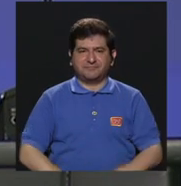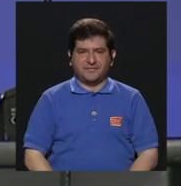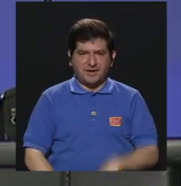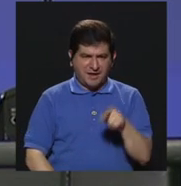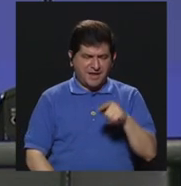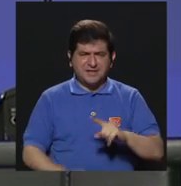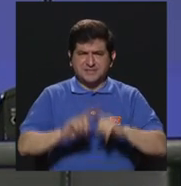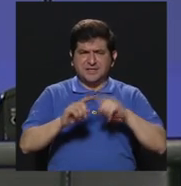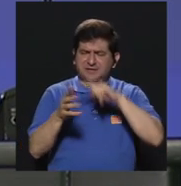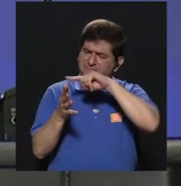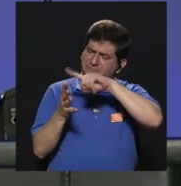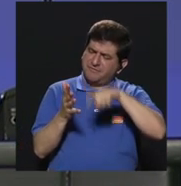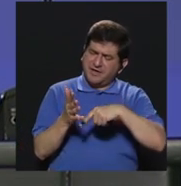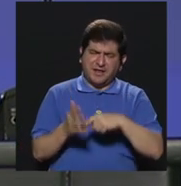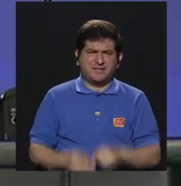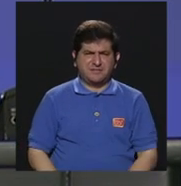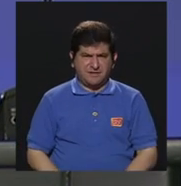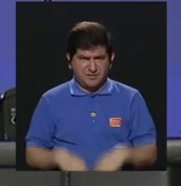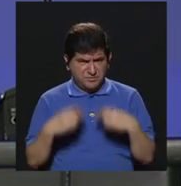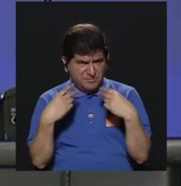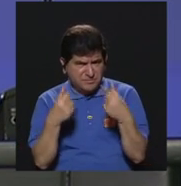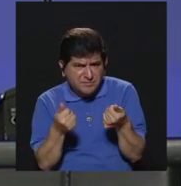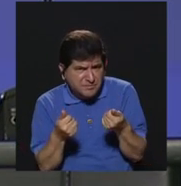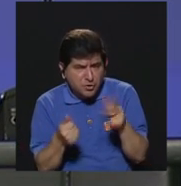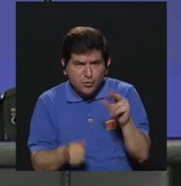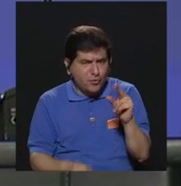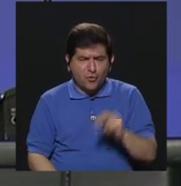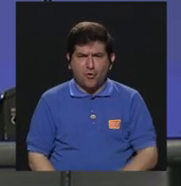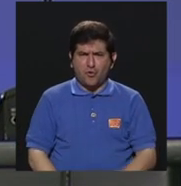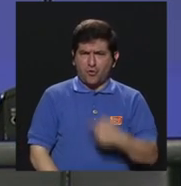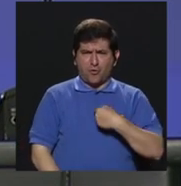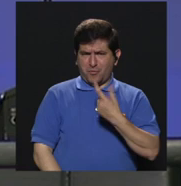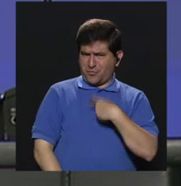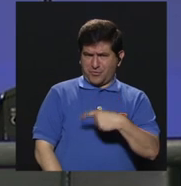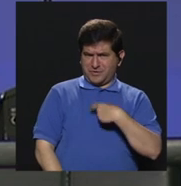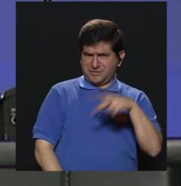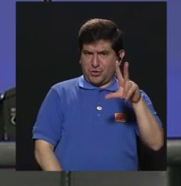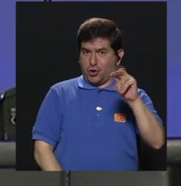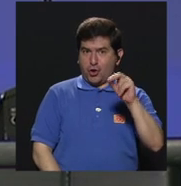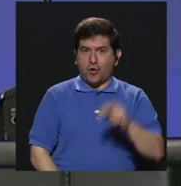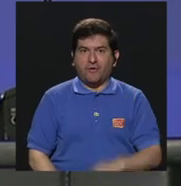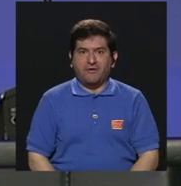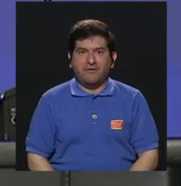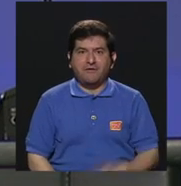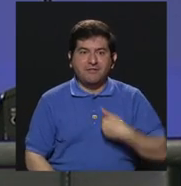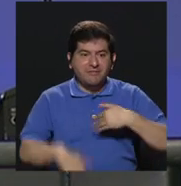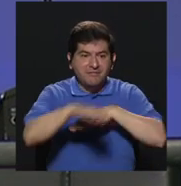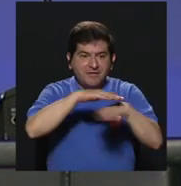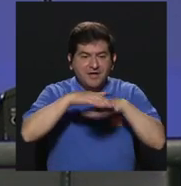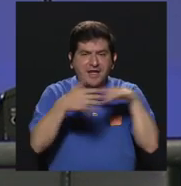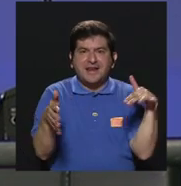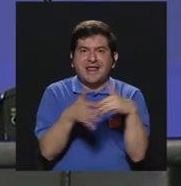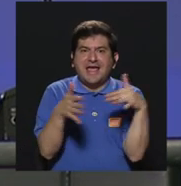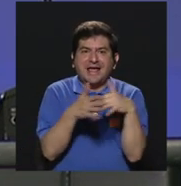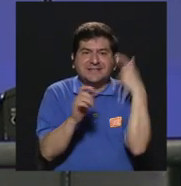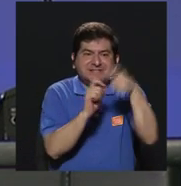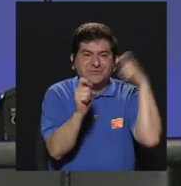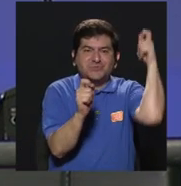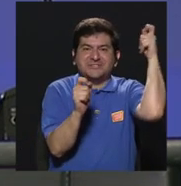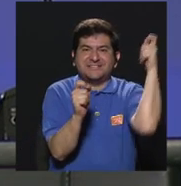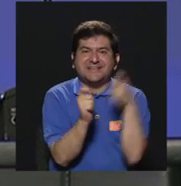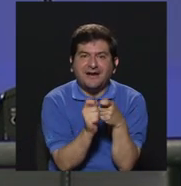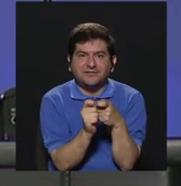Esta enumeración no es improvisada ni antojadiza. Tiene fundamento en estudios